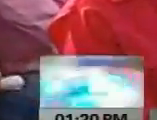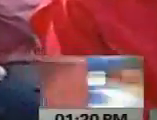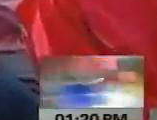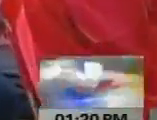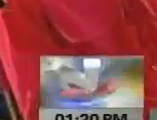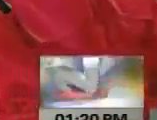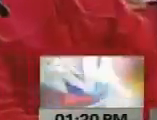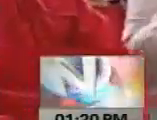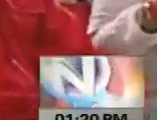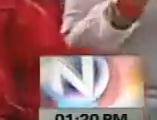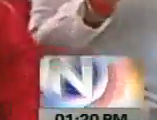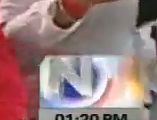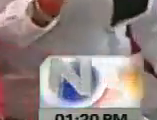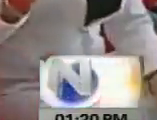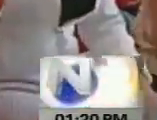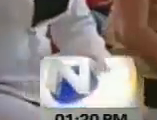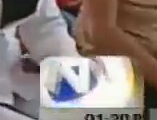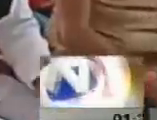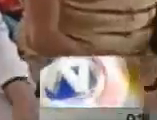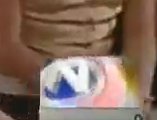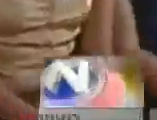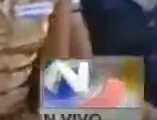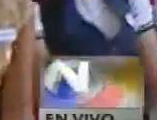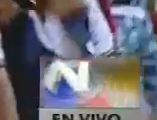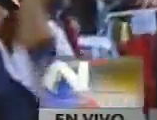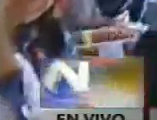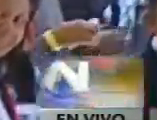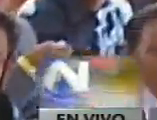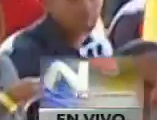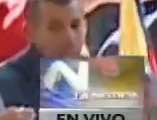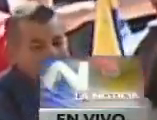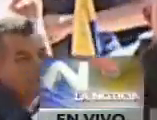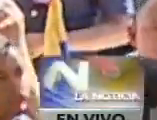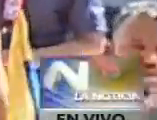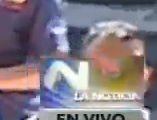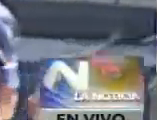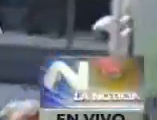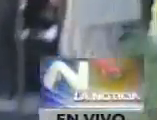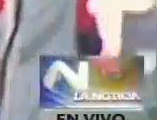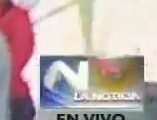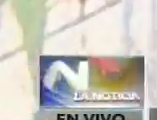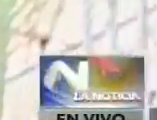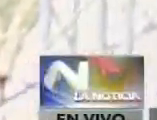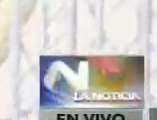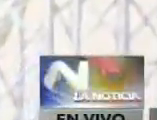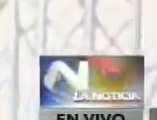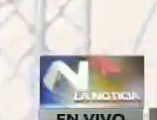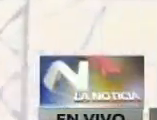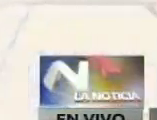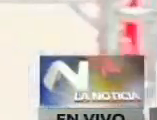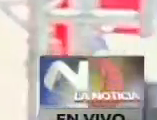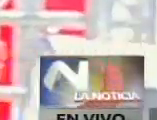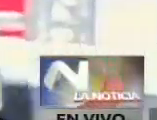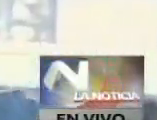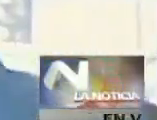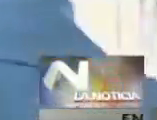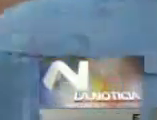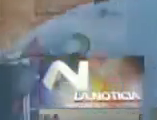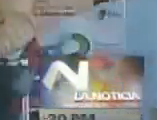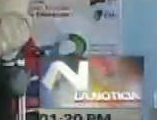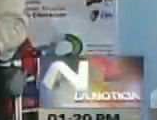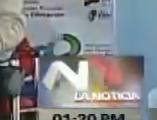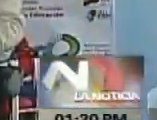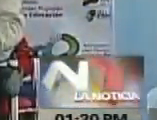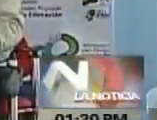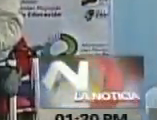Creo en cada trazo que asenté sobre el lienzo, en cada frase, punto y coma